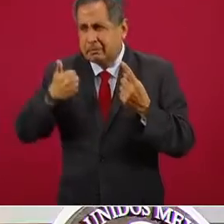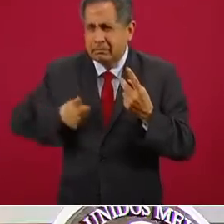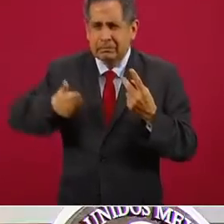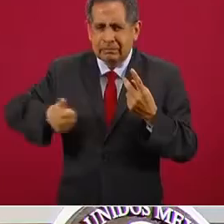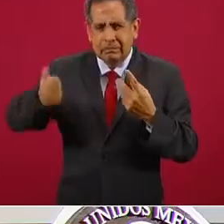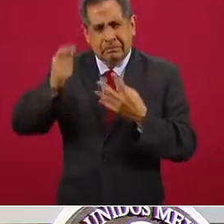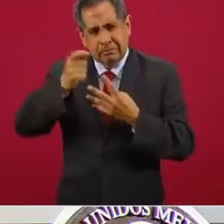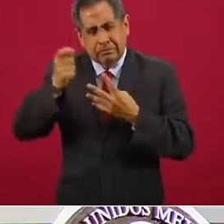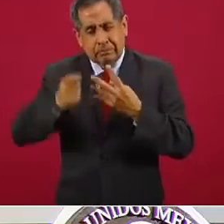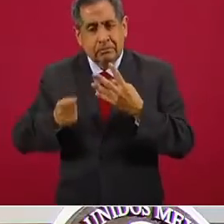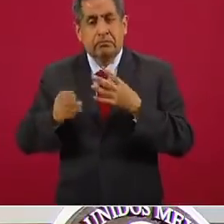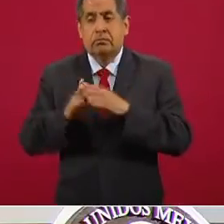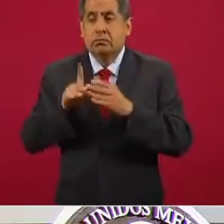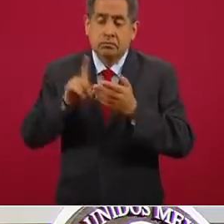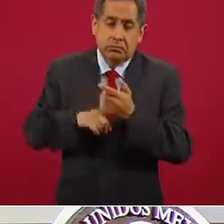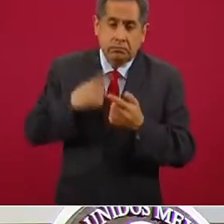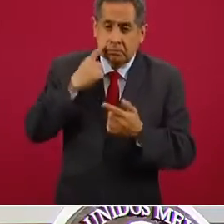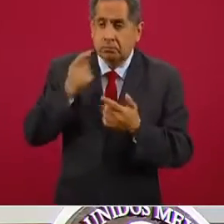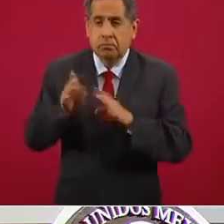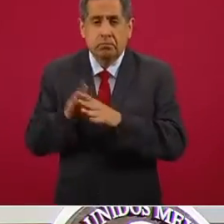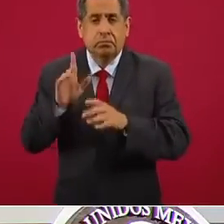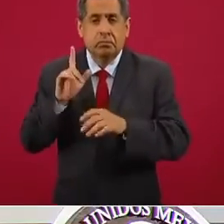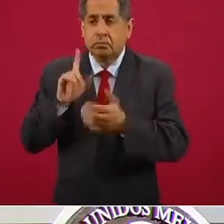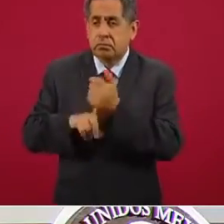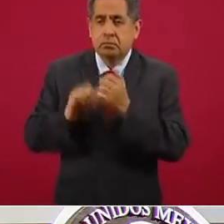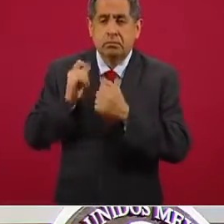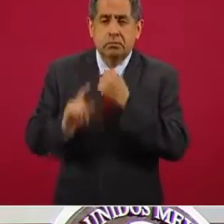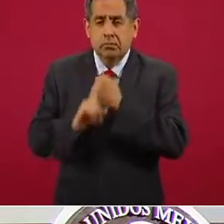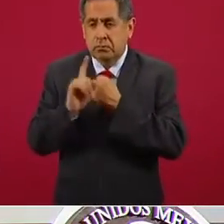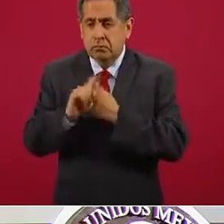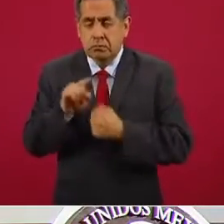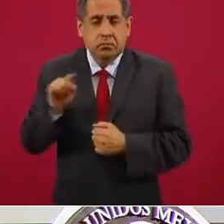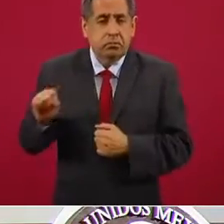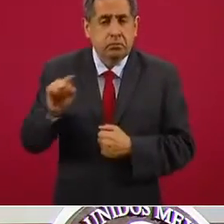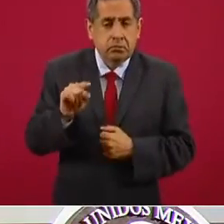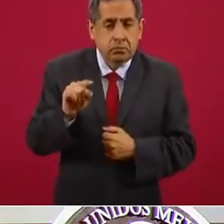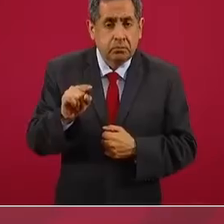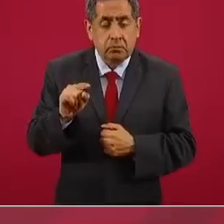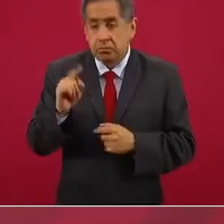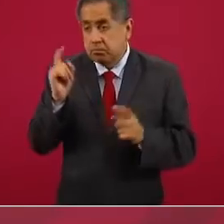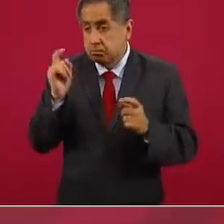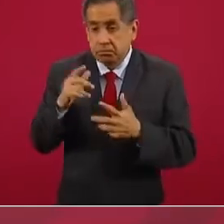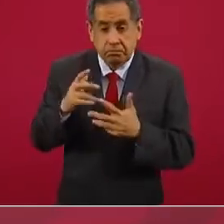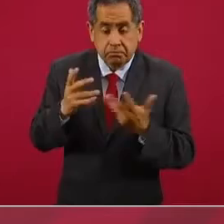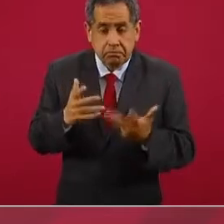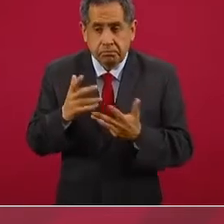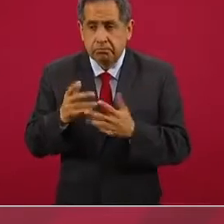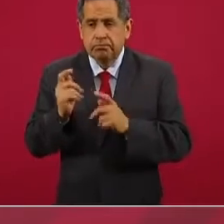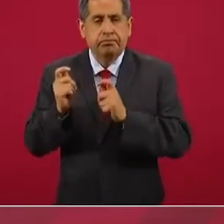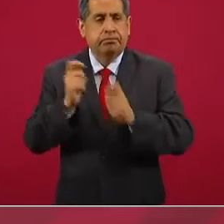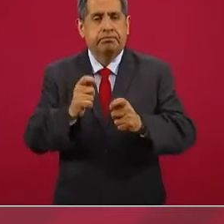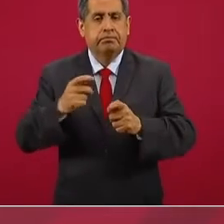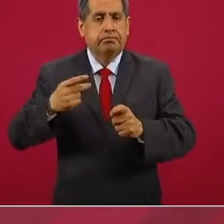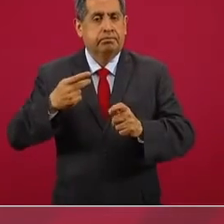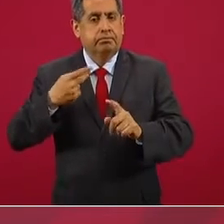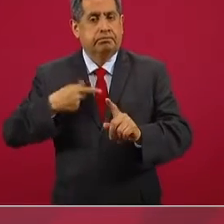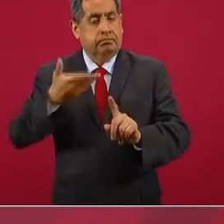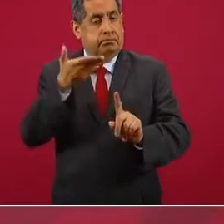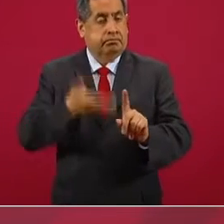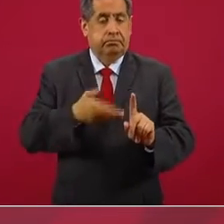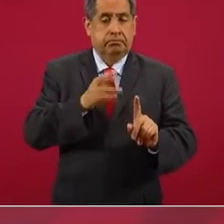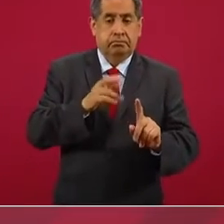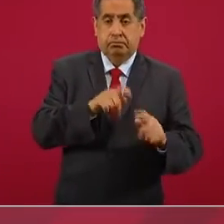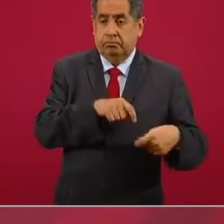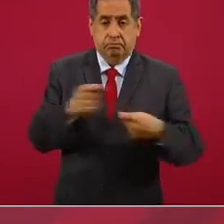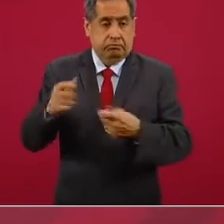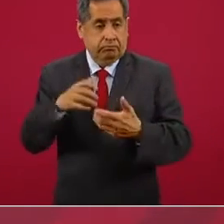caso. Y en los asuntos en donde llega a haber problemas y las complicaciones son atribuibles a los proveedores,